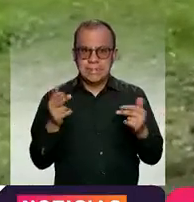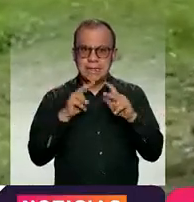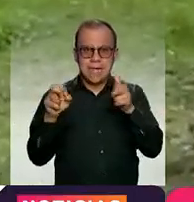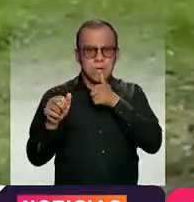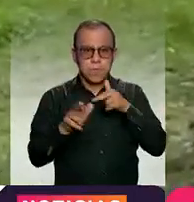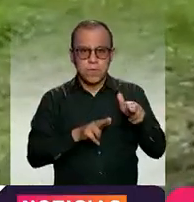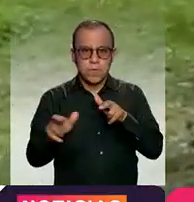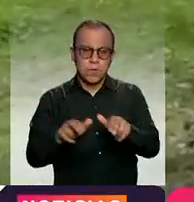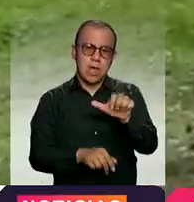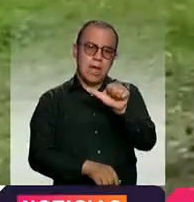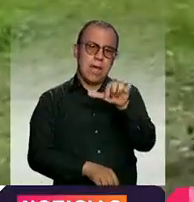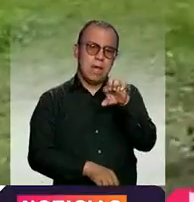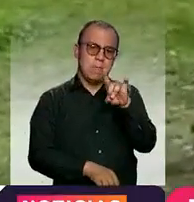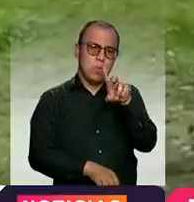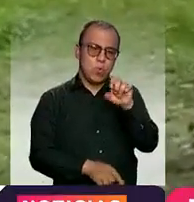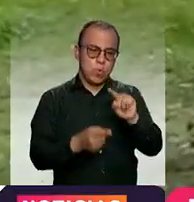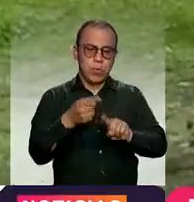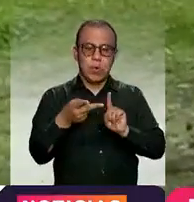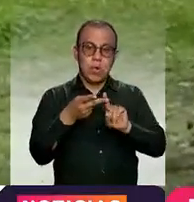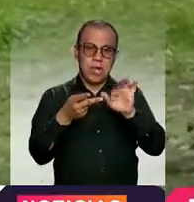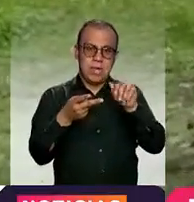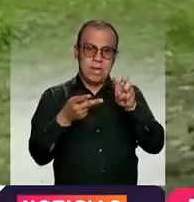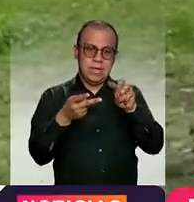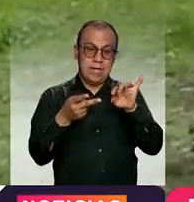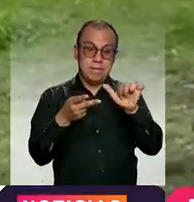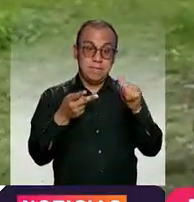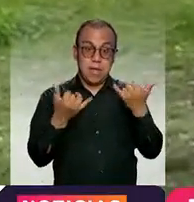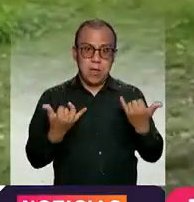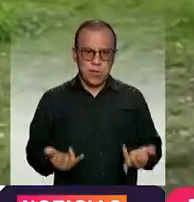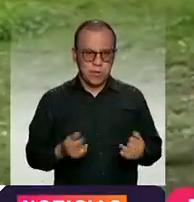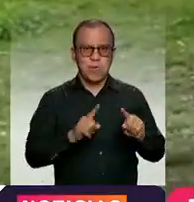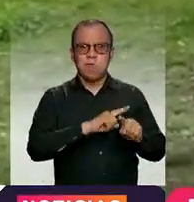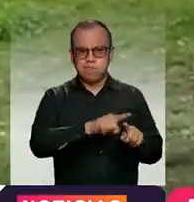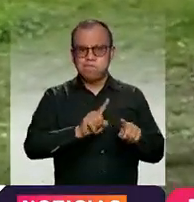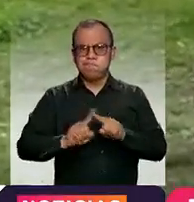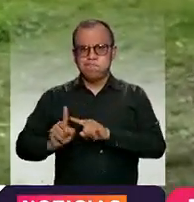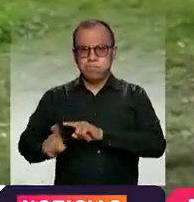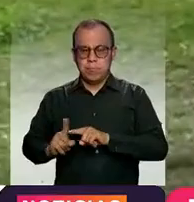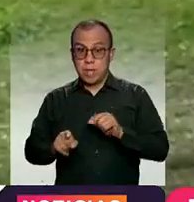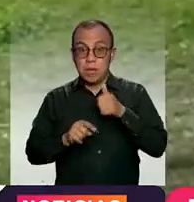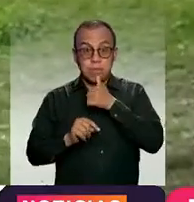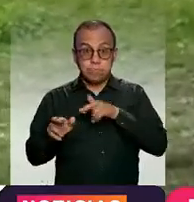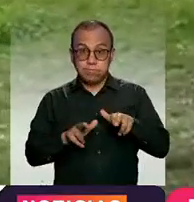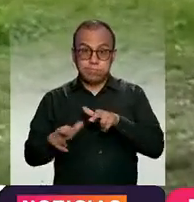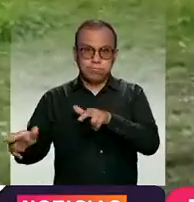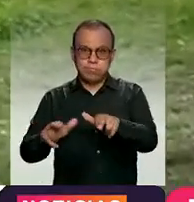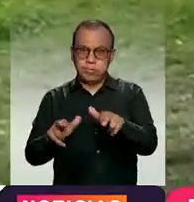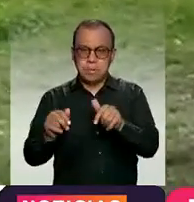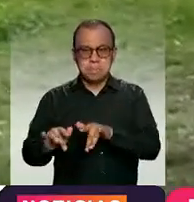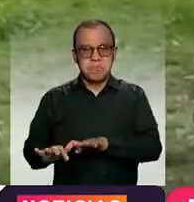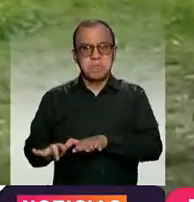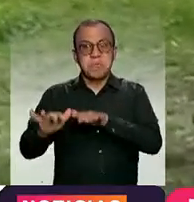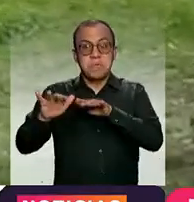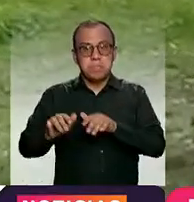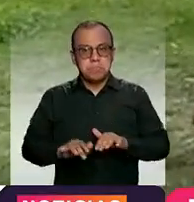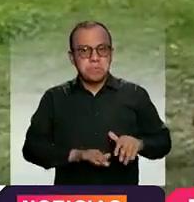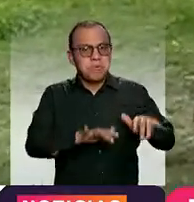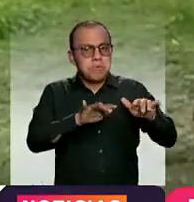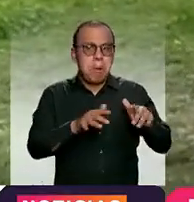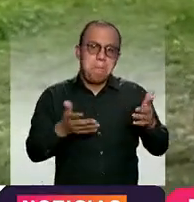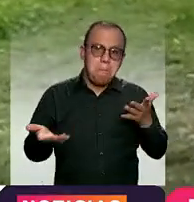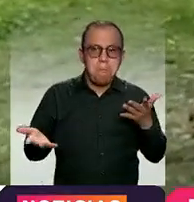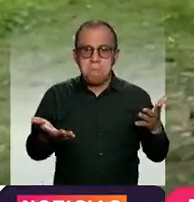como el río Apulo, el río Calandaima y otras afluentes que llegan en directo al río Bogotá no han presentado crecientes importantes, por lo cual